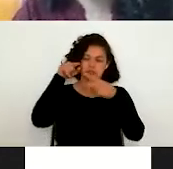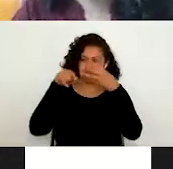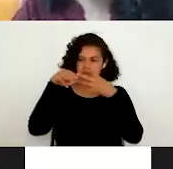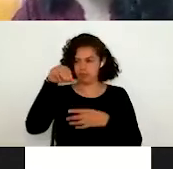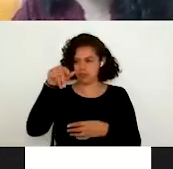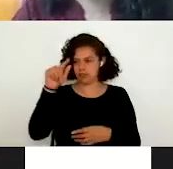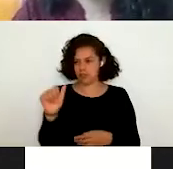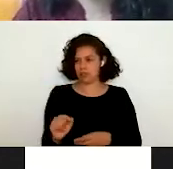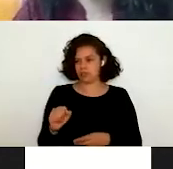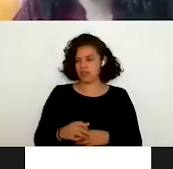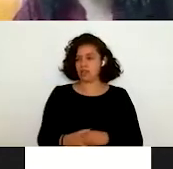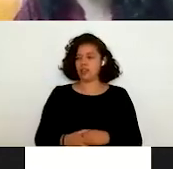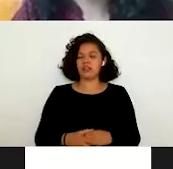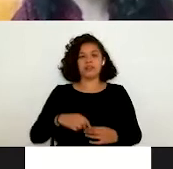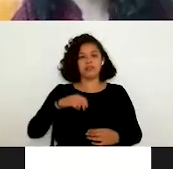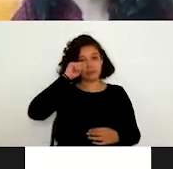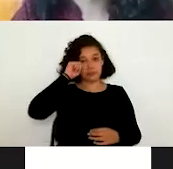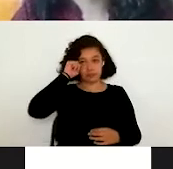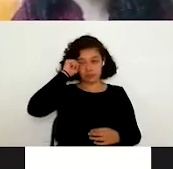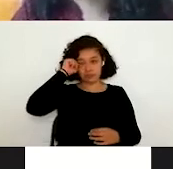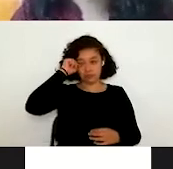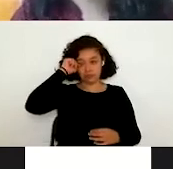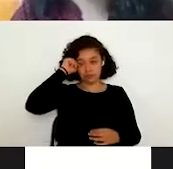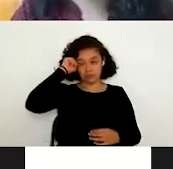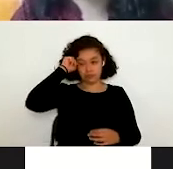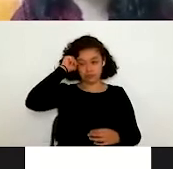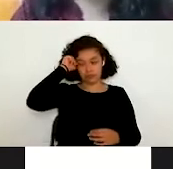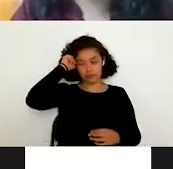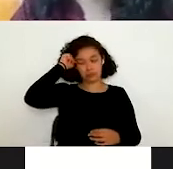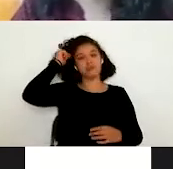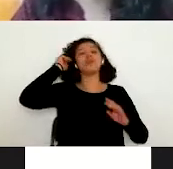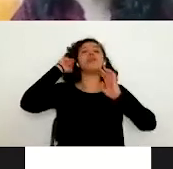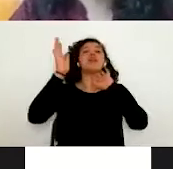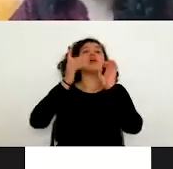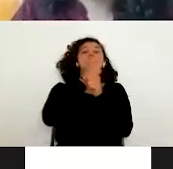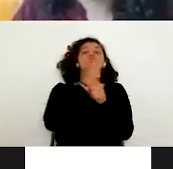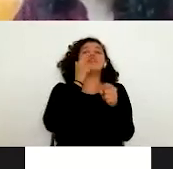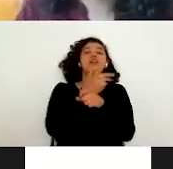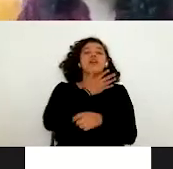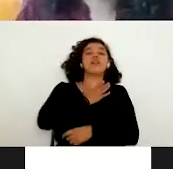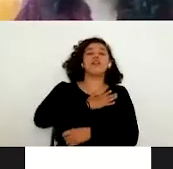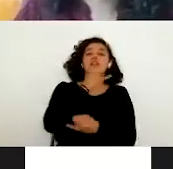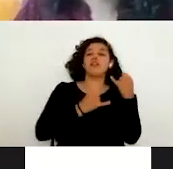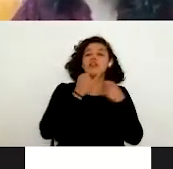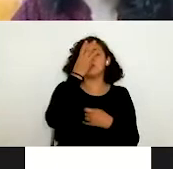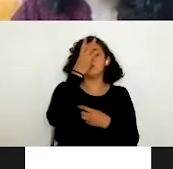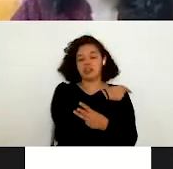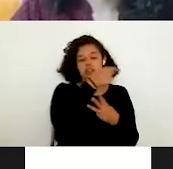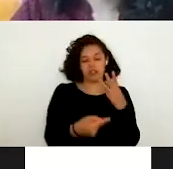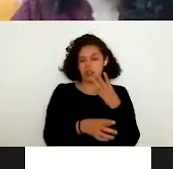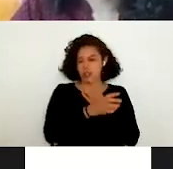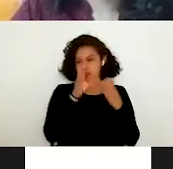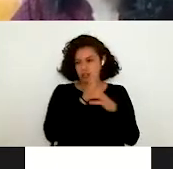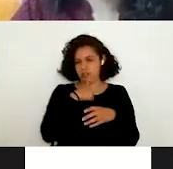ya tenemos como estos puntos de diagnóstico, justificación y estos 3 elementos que les decía